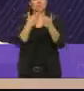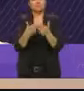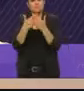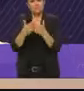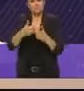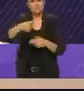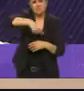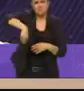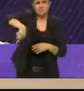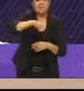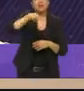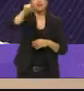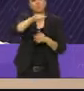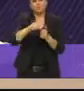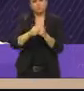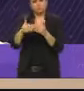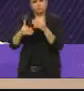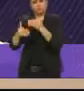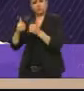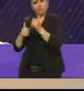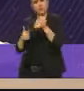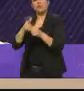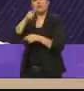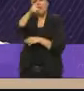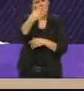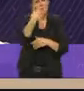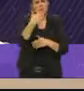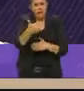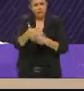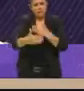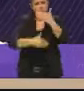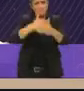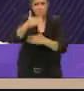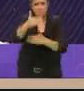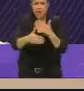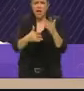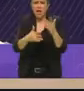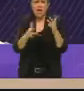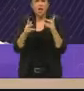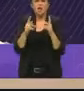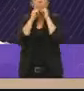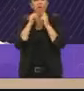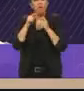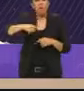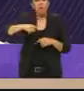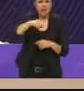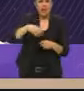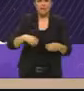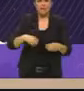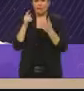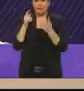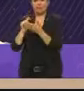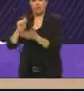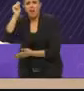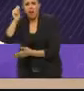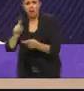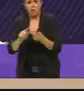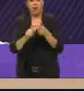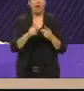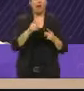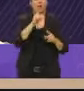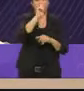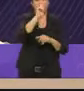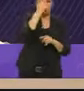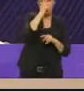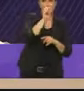atrás que te vaya bien a ti sin importar entonces si vives en Tláhuac o vives en Polanco